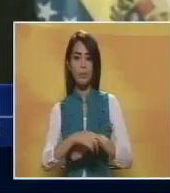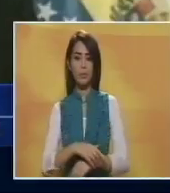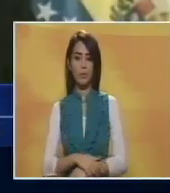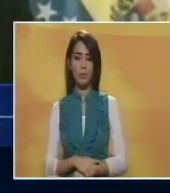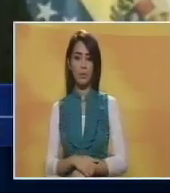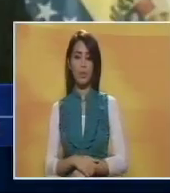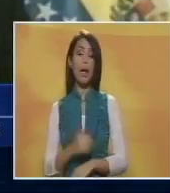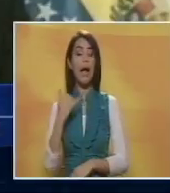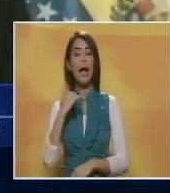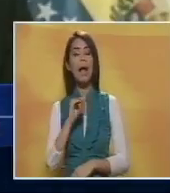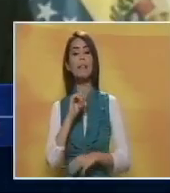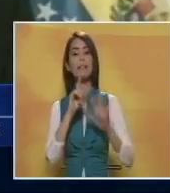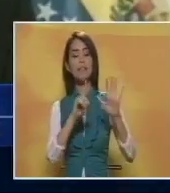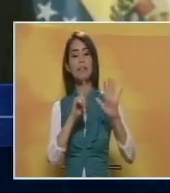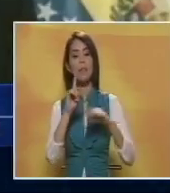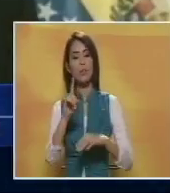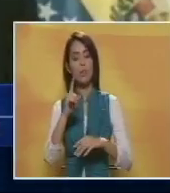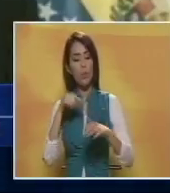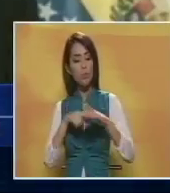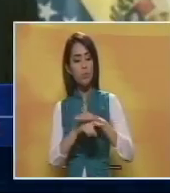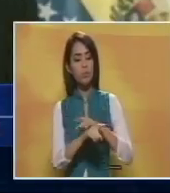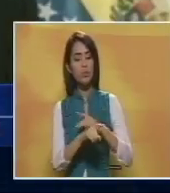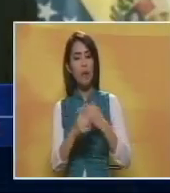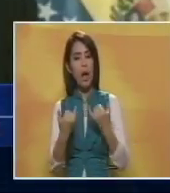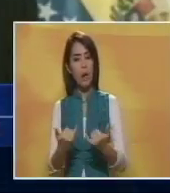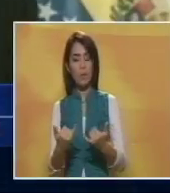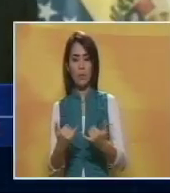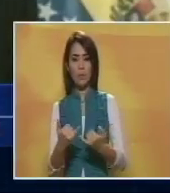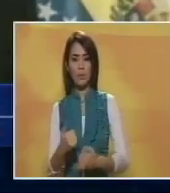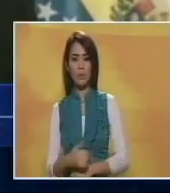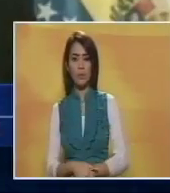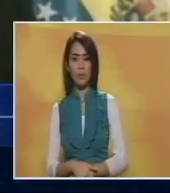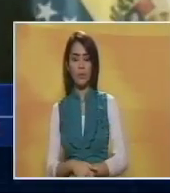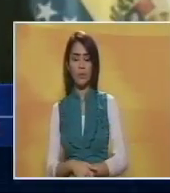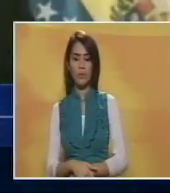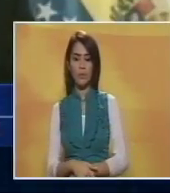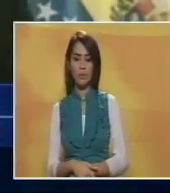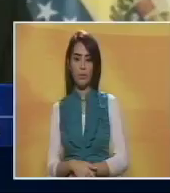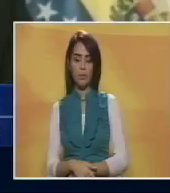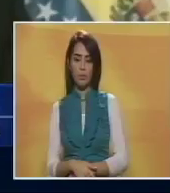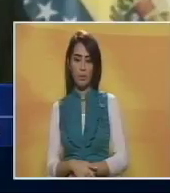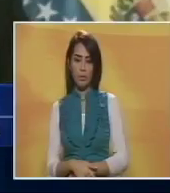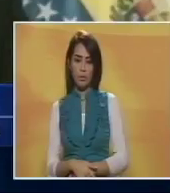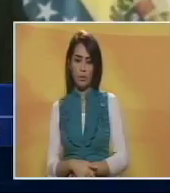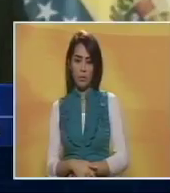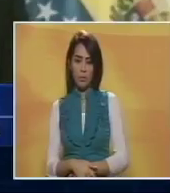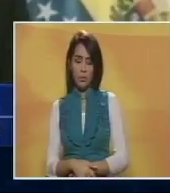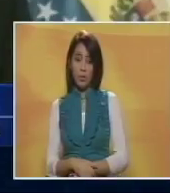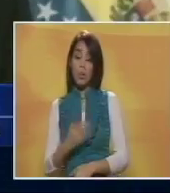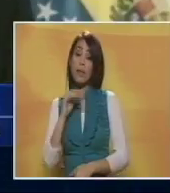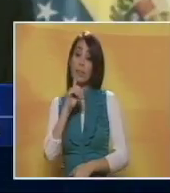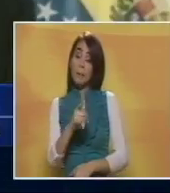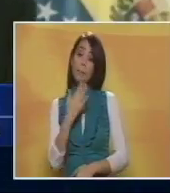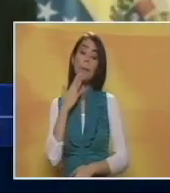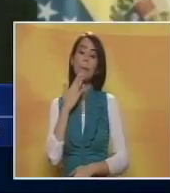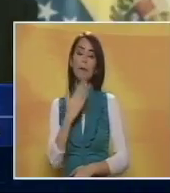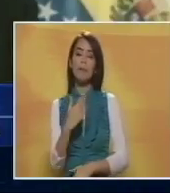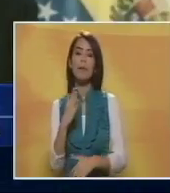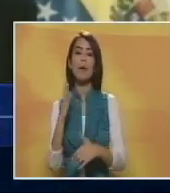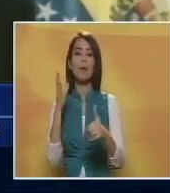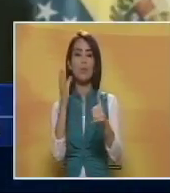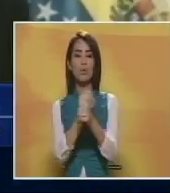Hay 61 allanamientos que se están ejecutando en este momento y tenemos solicitado por